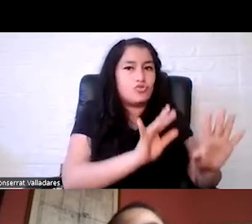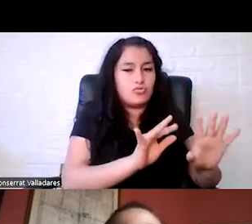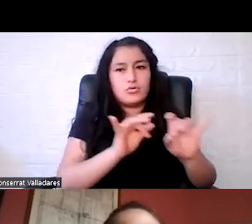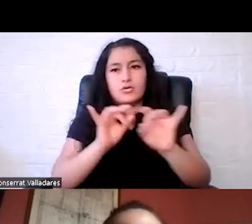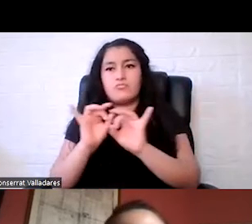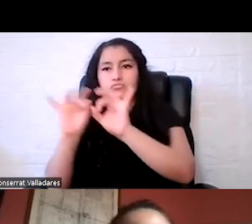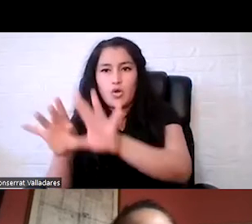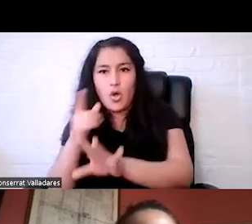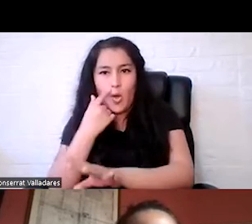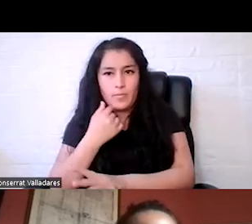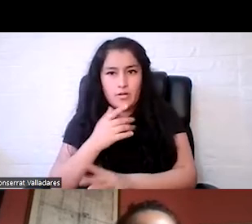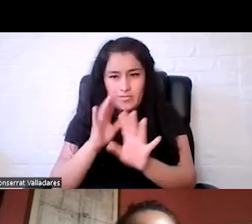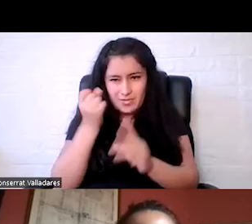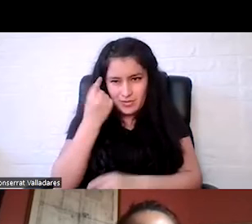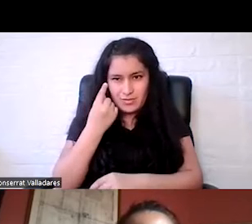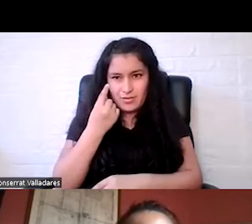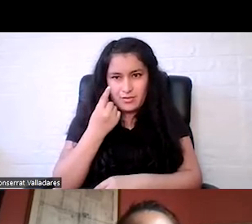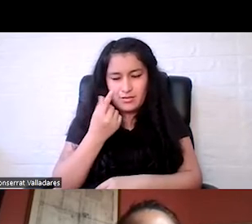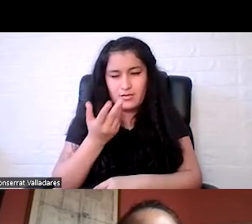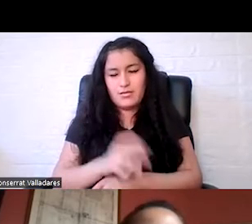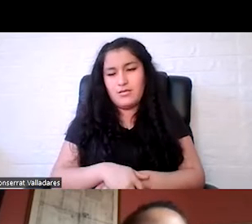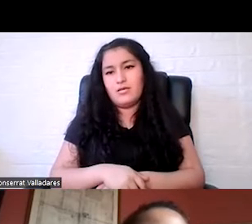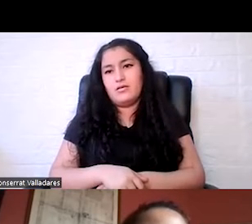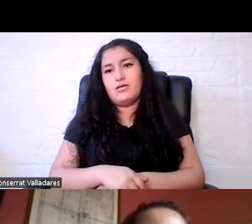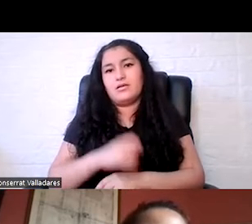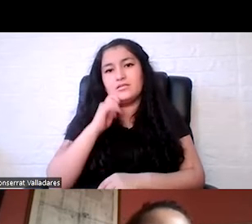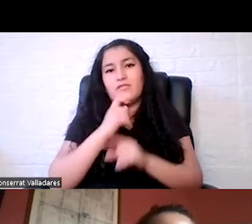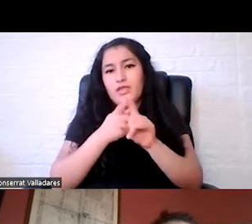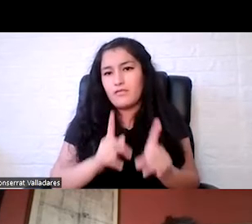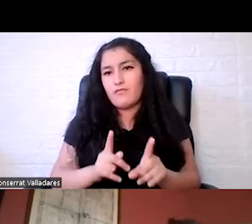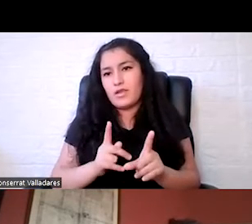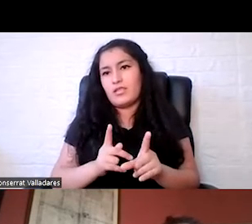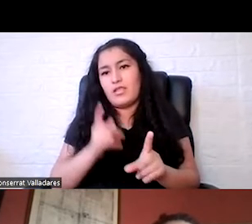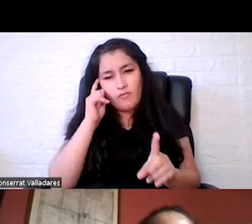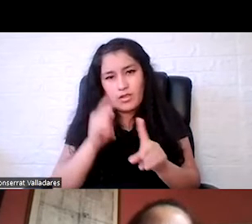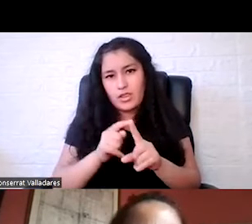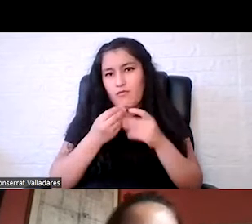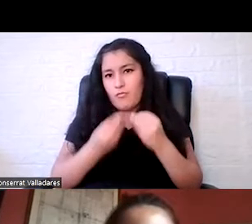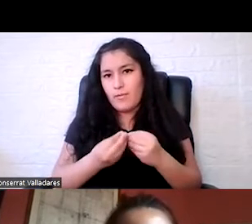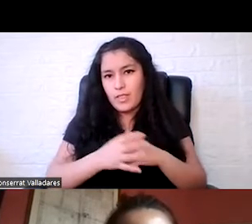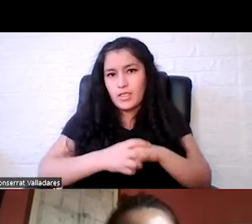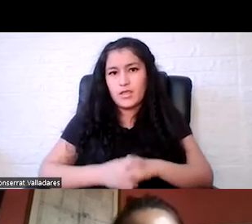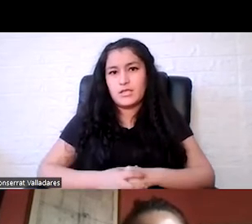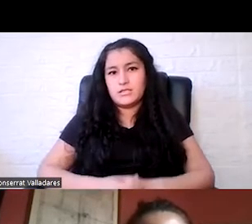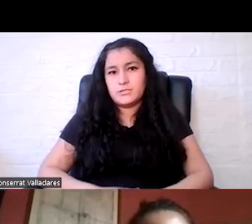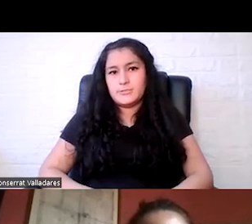que no se le otorgan a los hombres. Con distintas intenciones, obviamente, pero...